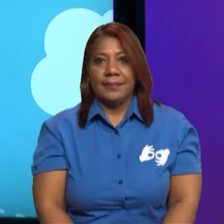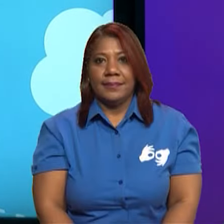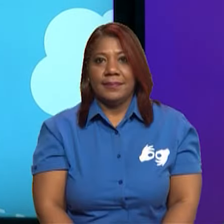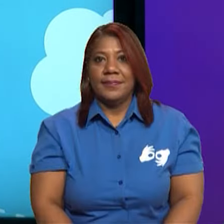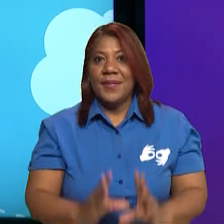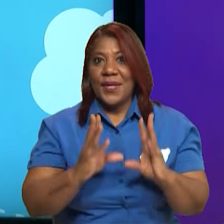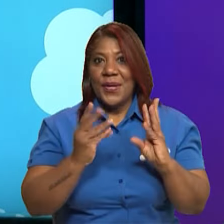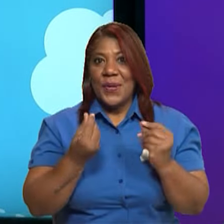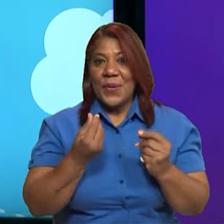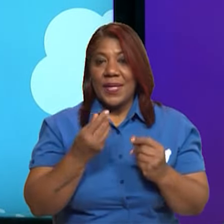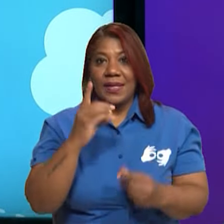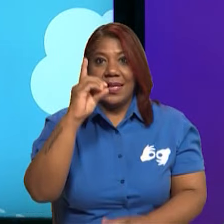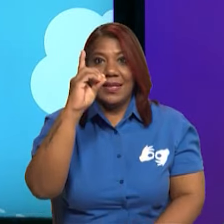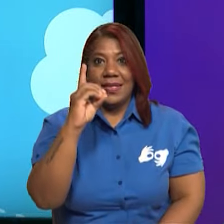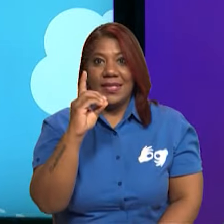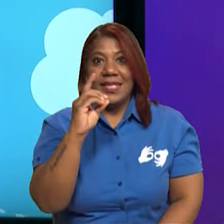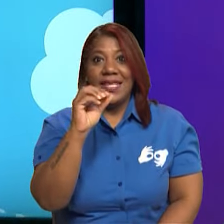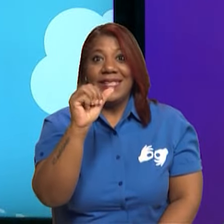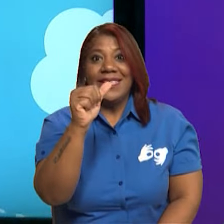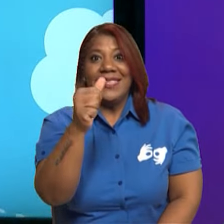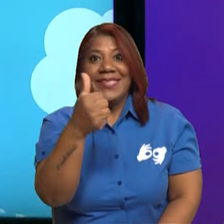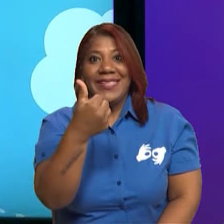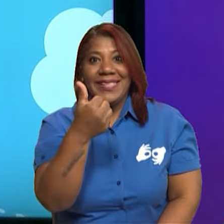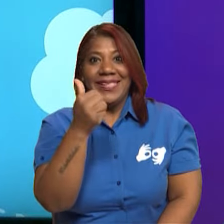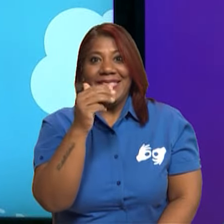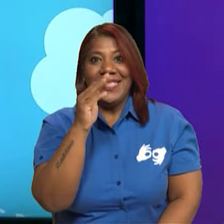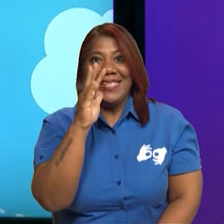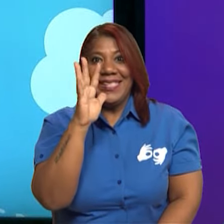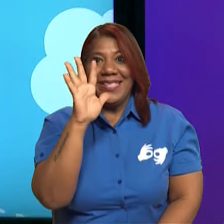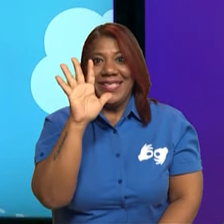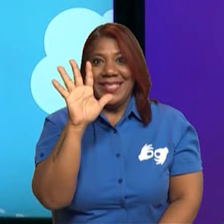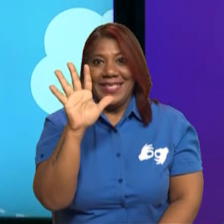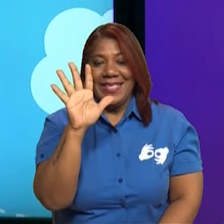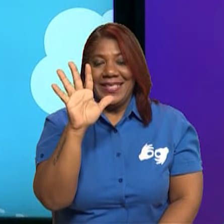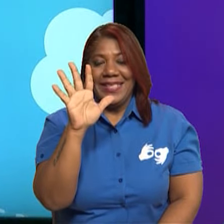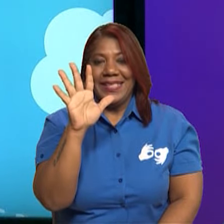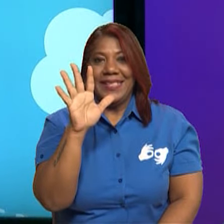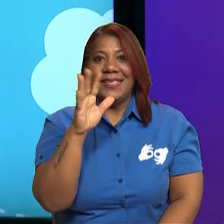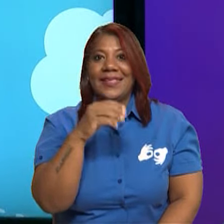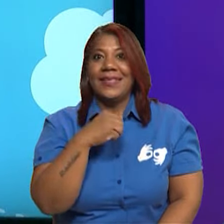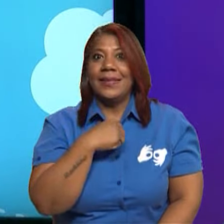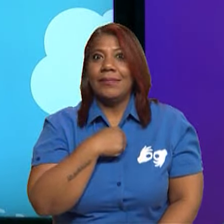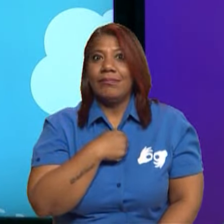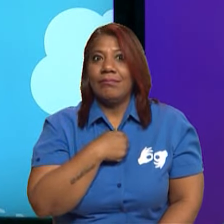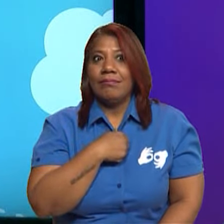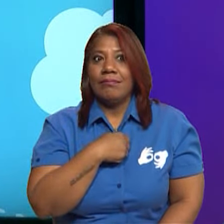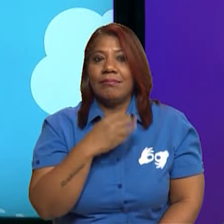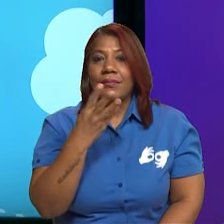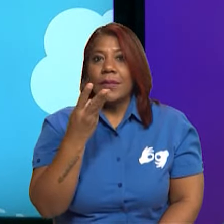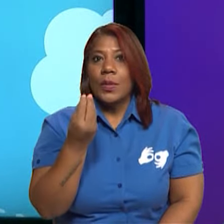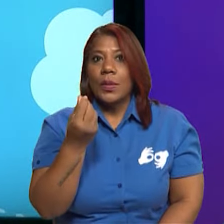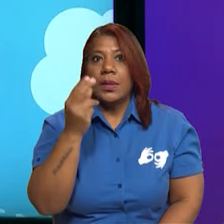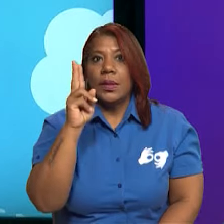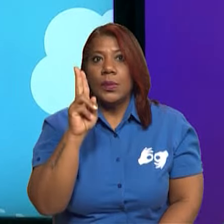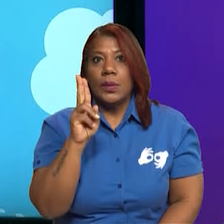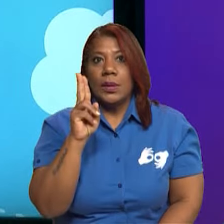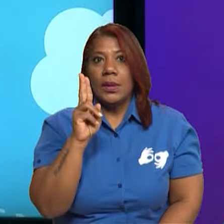¿Cuántas decenas son? Son 15 decenas. Muy bien. ¿Y ahora cuántas unidades